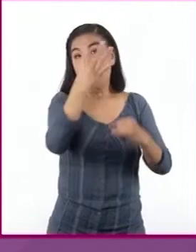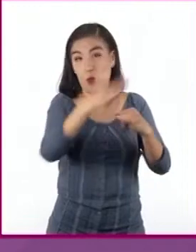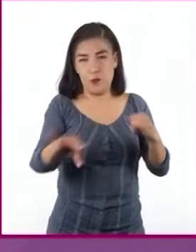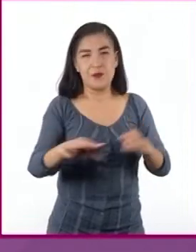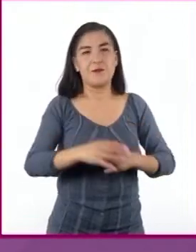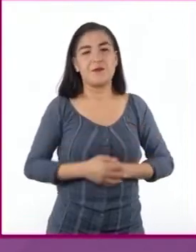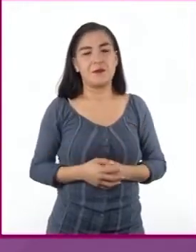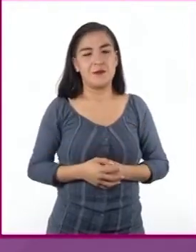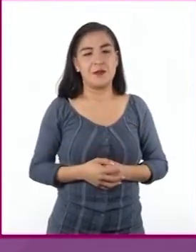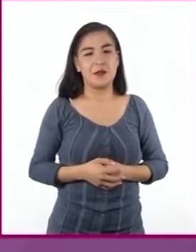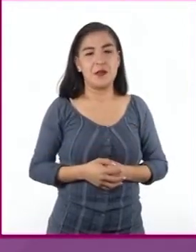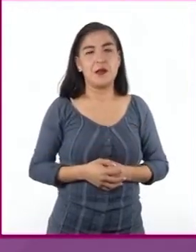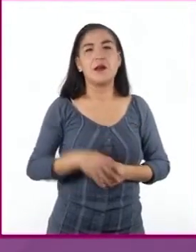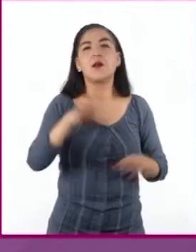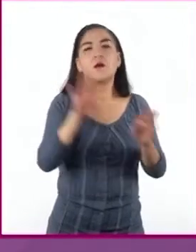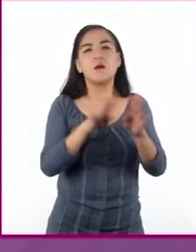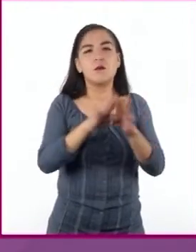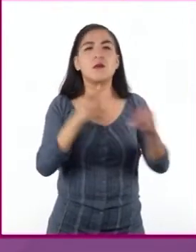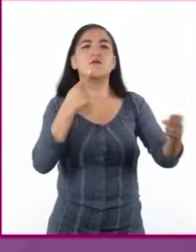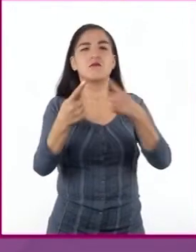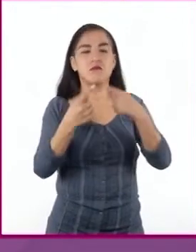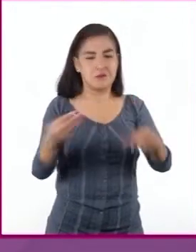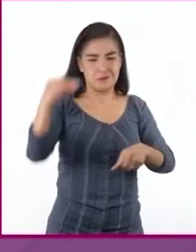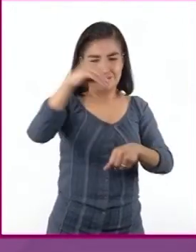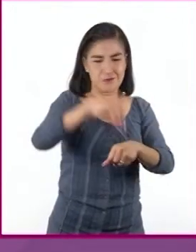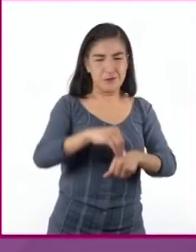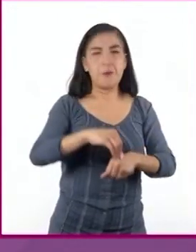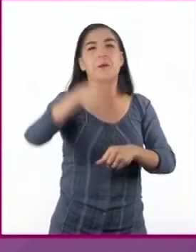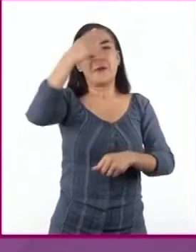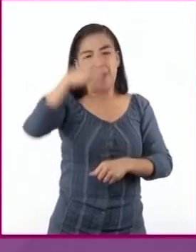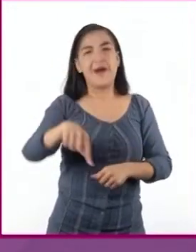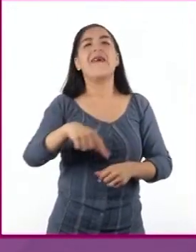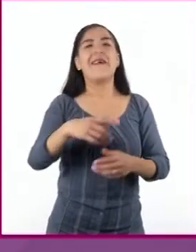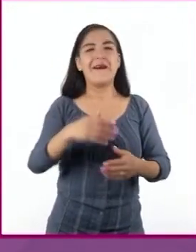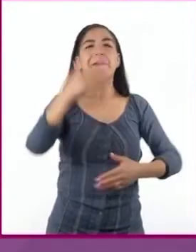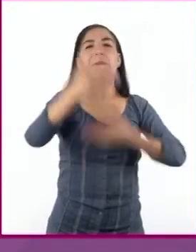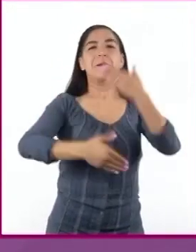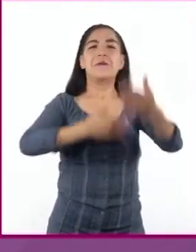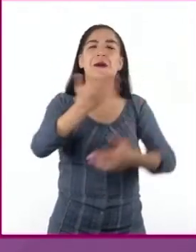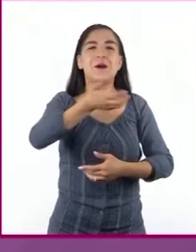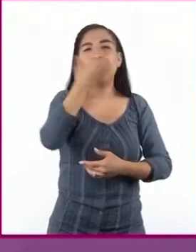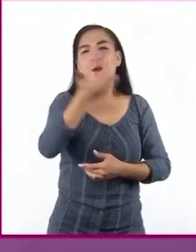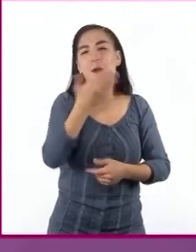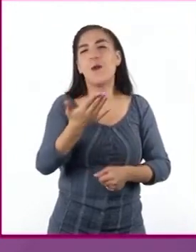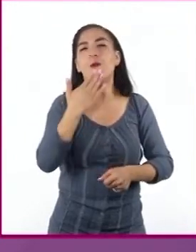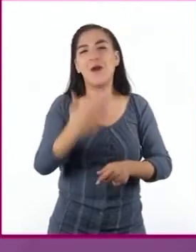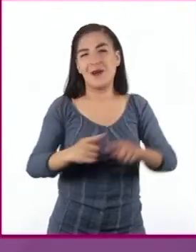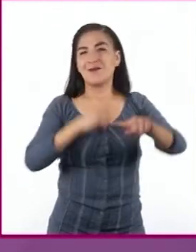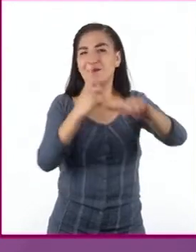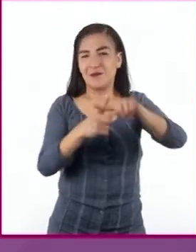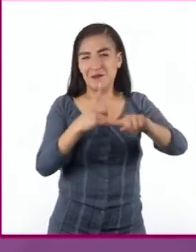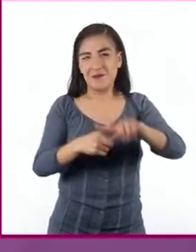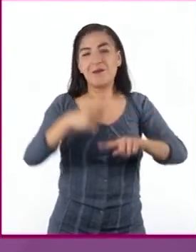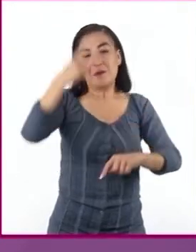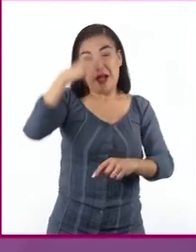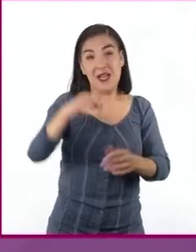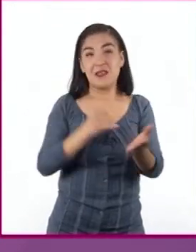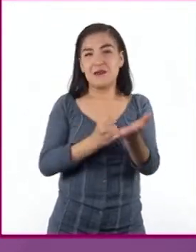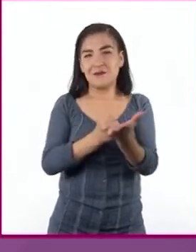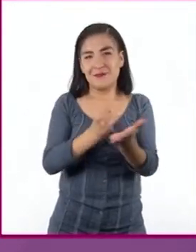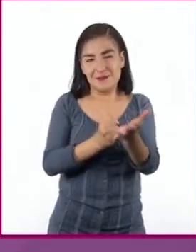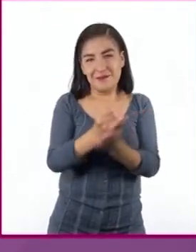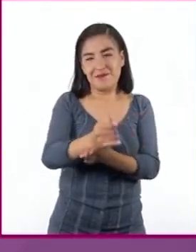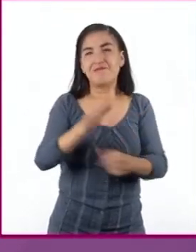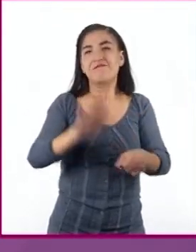Finalmente, asumir una postura crítica se convertirá en un hábito ante la vida, que te llevará a tomar decisiones